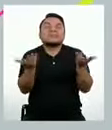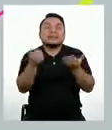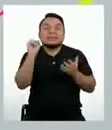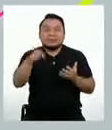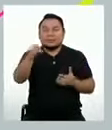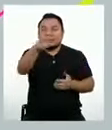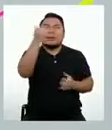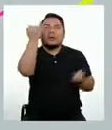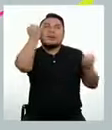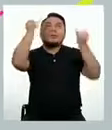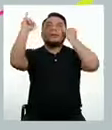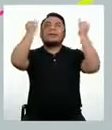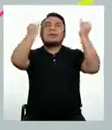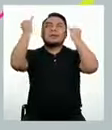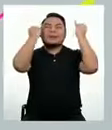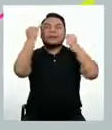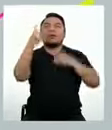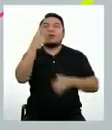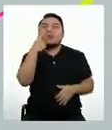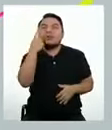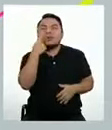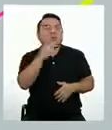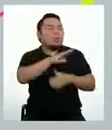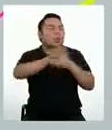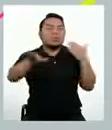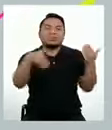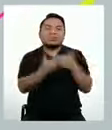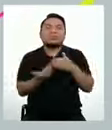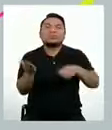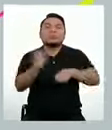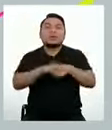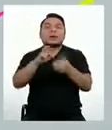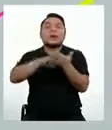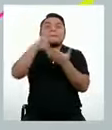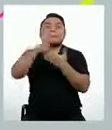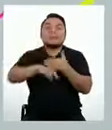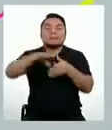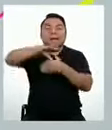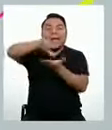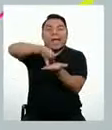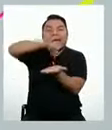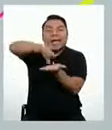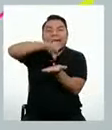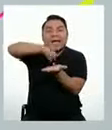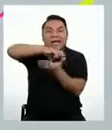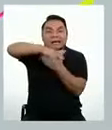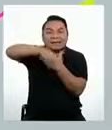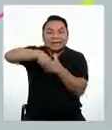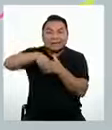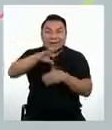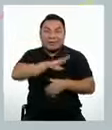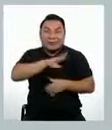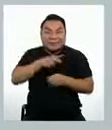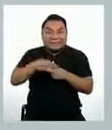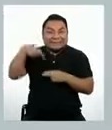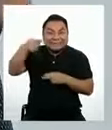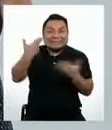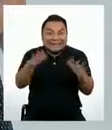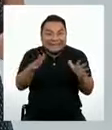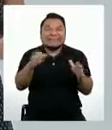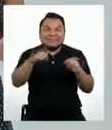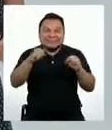rienda suelta a nuestra creatividad y conoceremos todo sobre proyectos artísticos. ¿Ya quieres que sea jueves? Yo